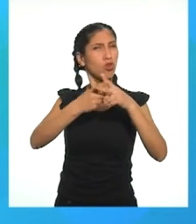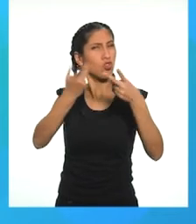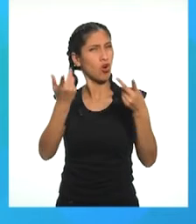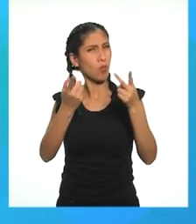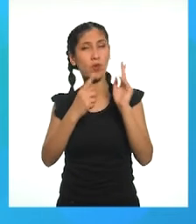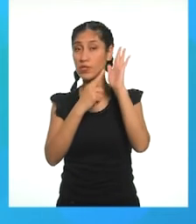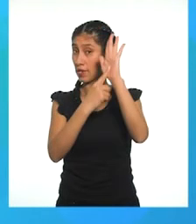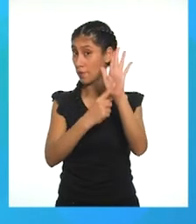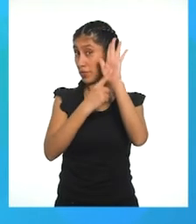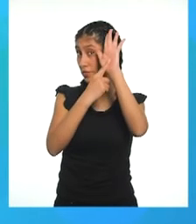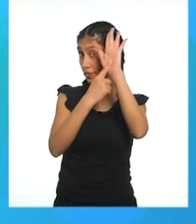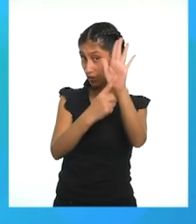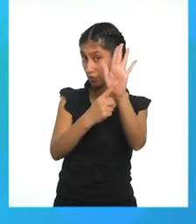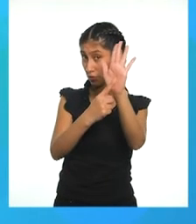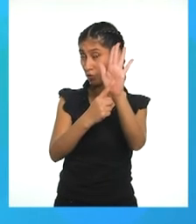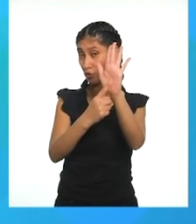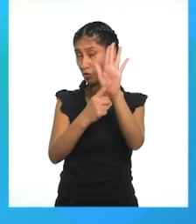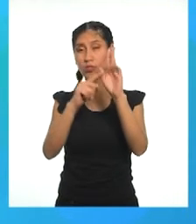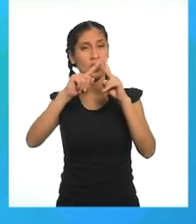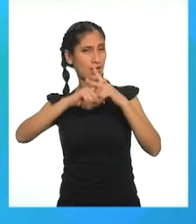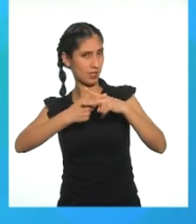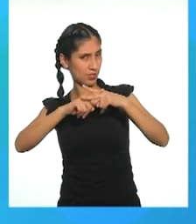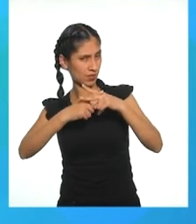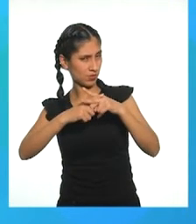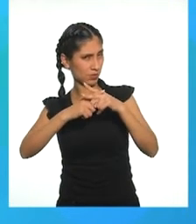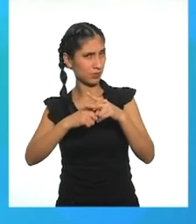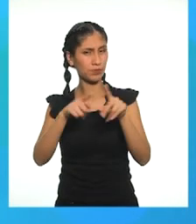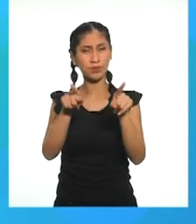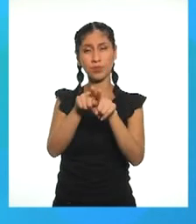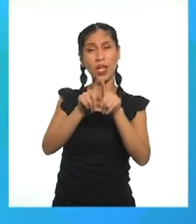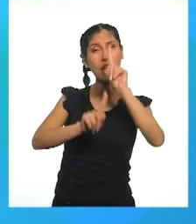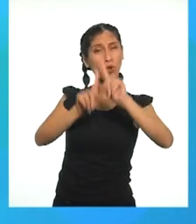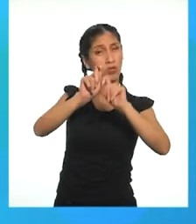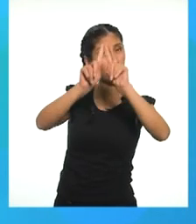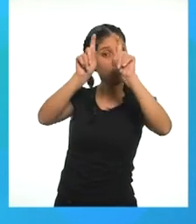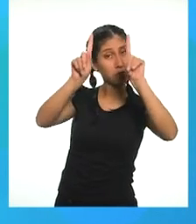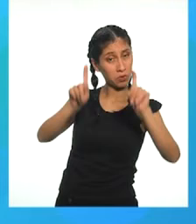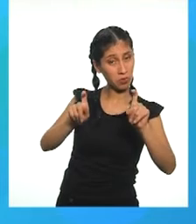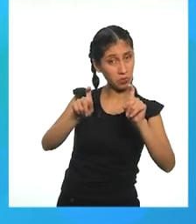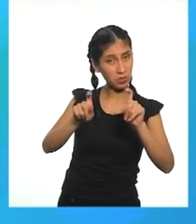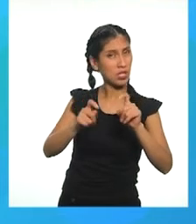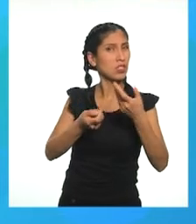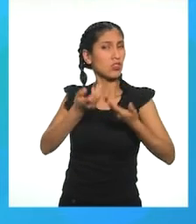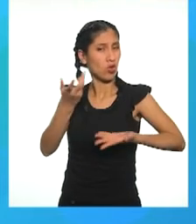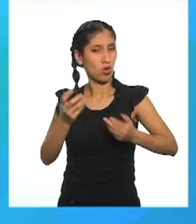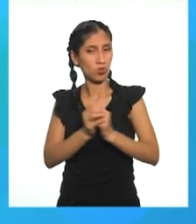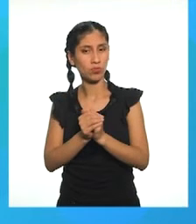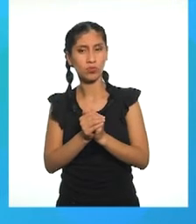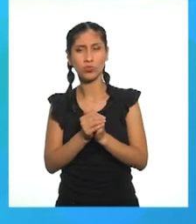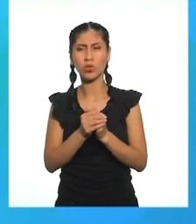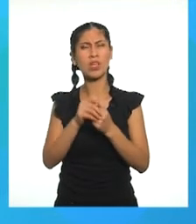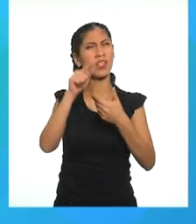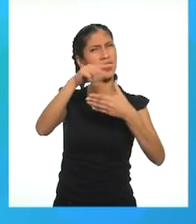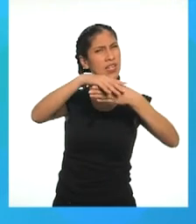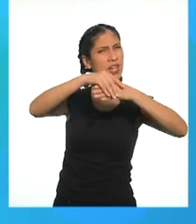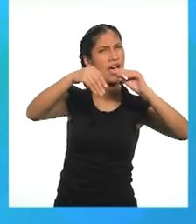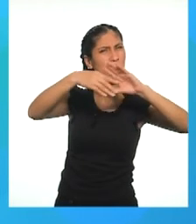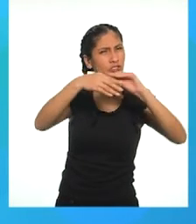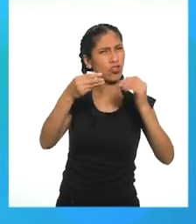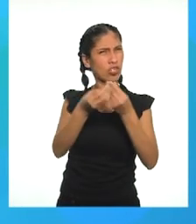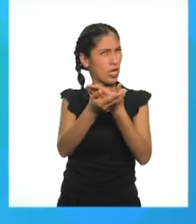la presentación de la situación inicial. Algunas preguntas orientadoras son: ¿dónde ocurre la